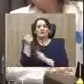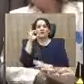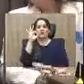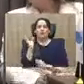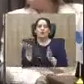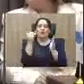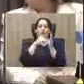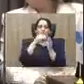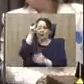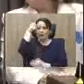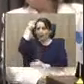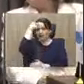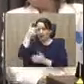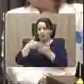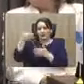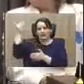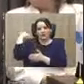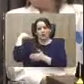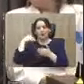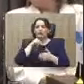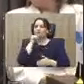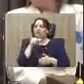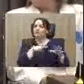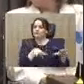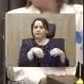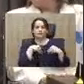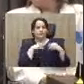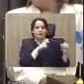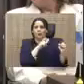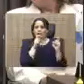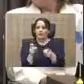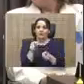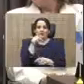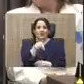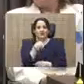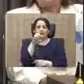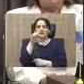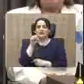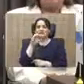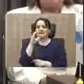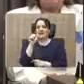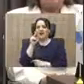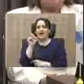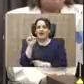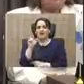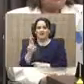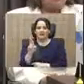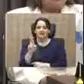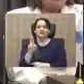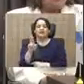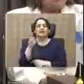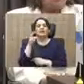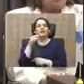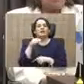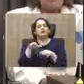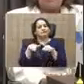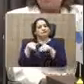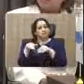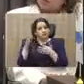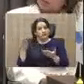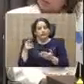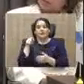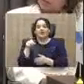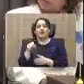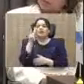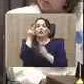la donación de estos escáneres, a declinar para esa donación. En 2018, a finales del 2018,